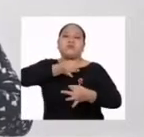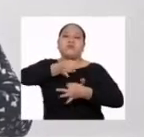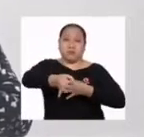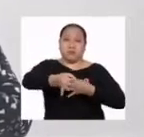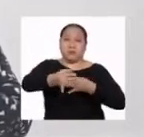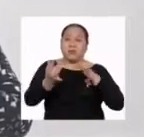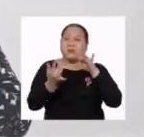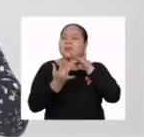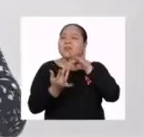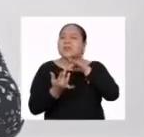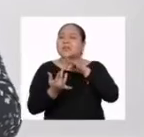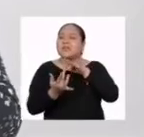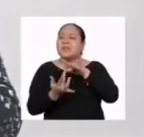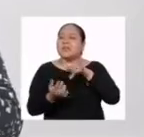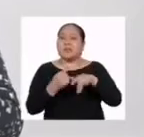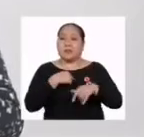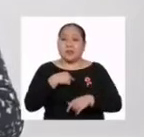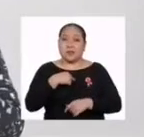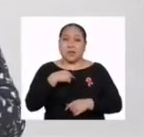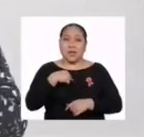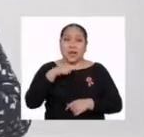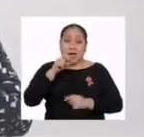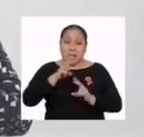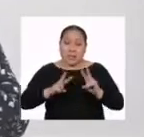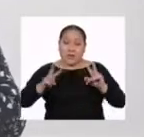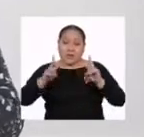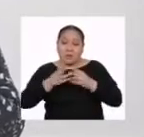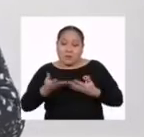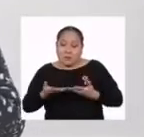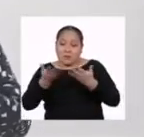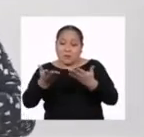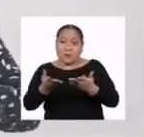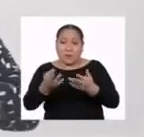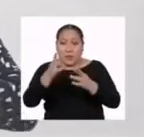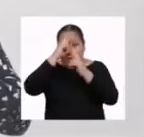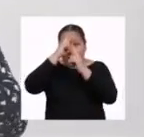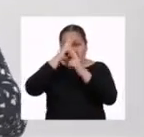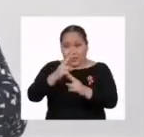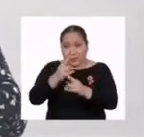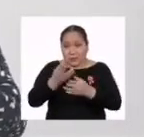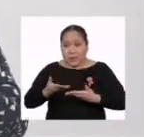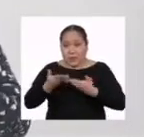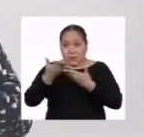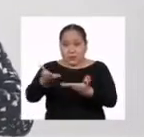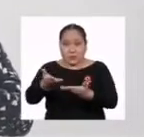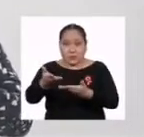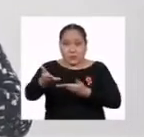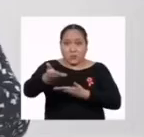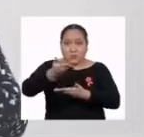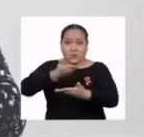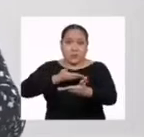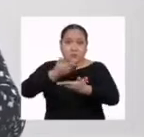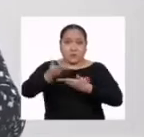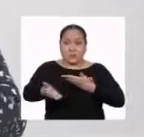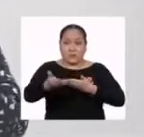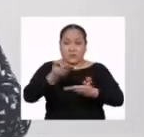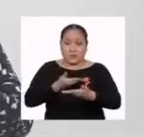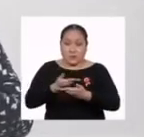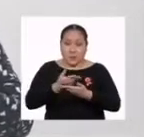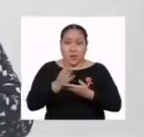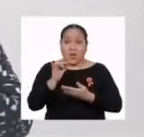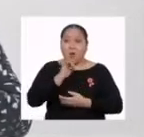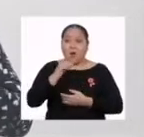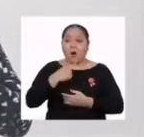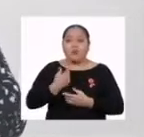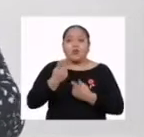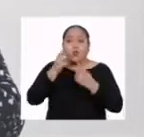va de la mano de este otro. El respeto, esto es, tratar a las personas